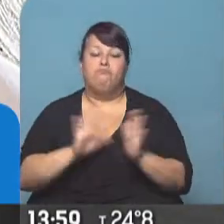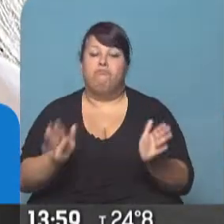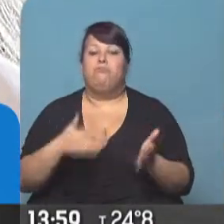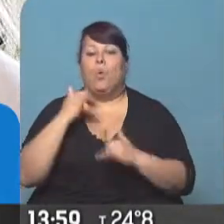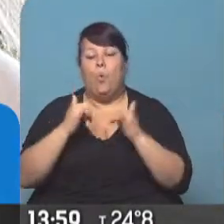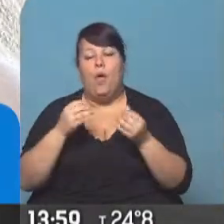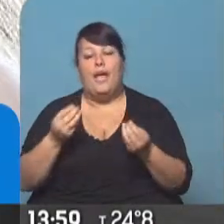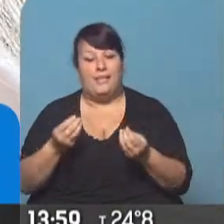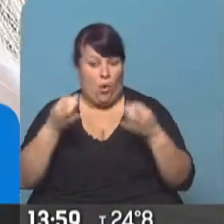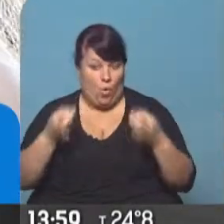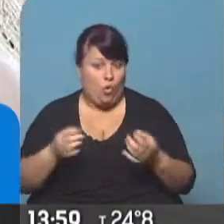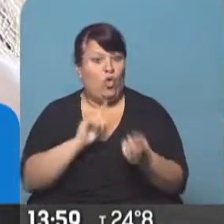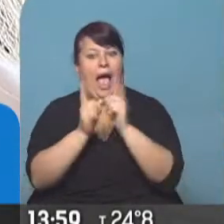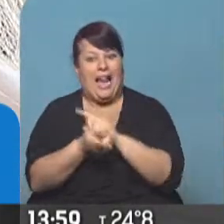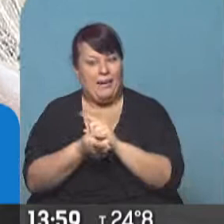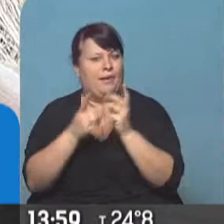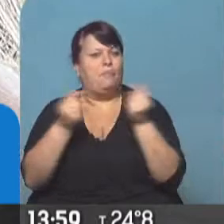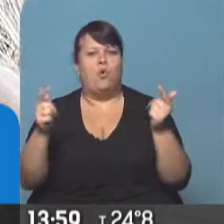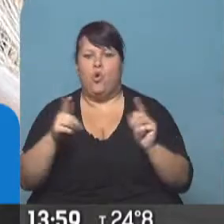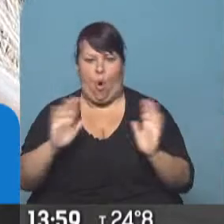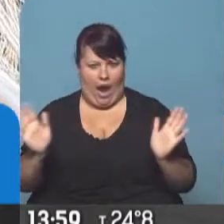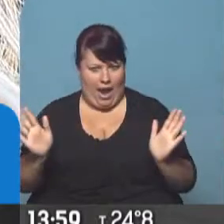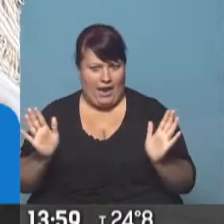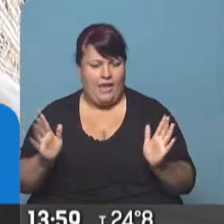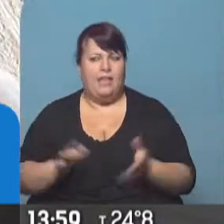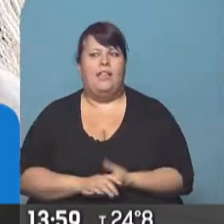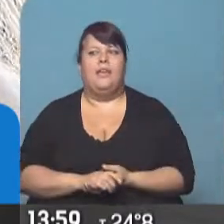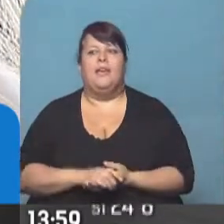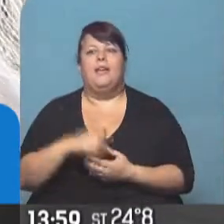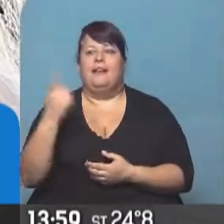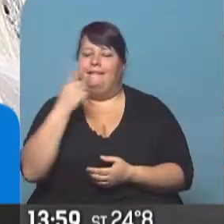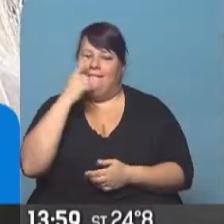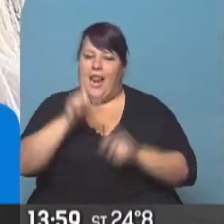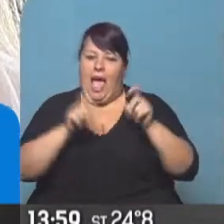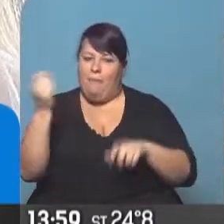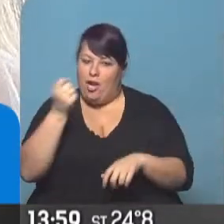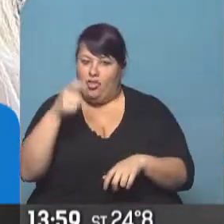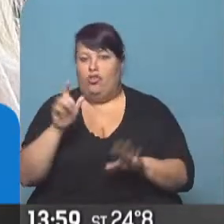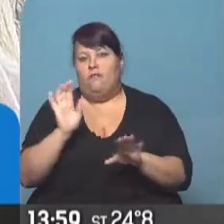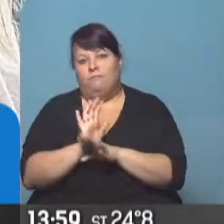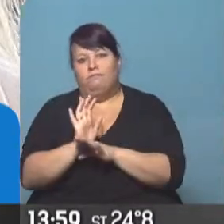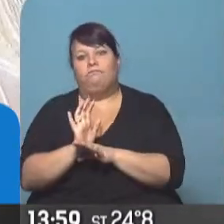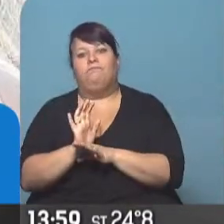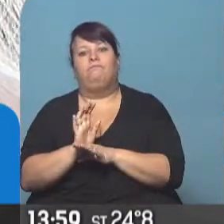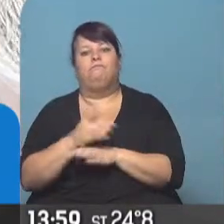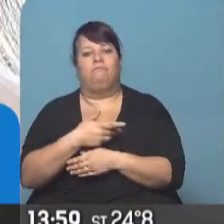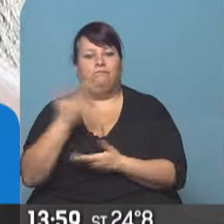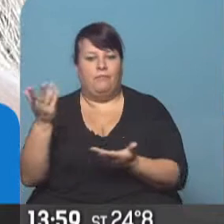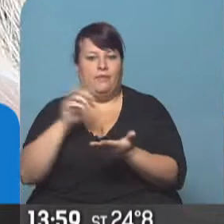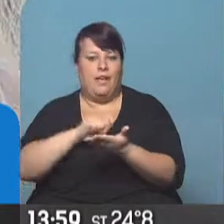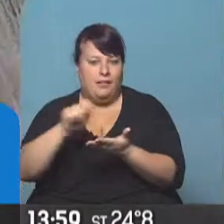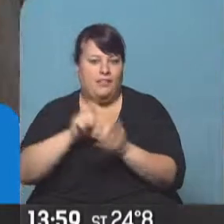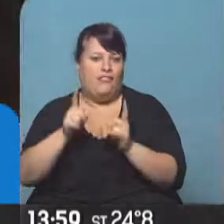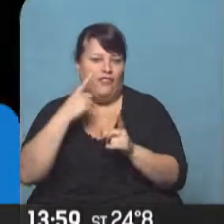de que justamente lo contrario, no hay desaparición y por el interés de la gente, el arte y la escritura